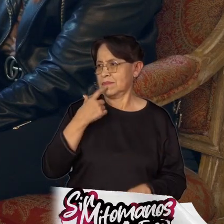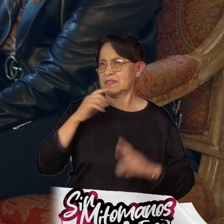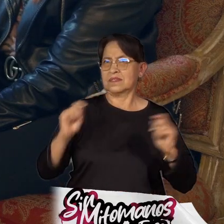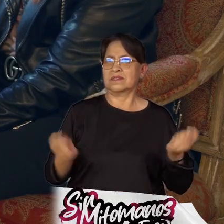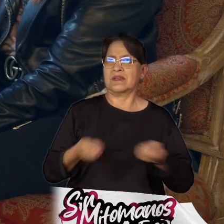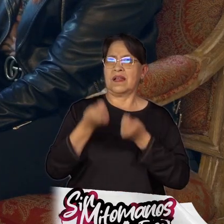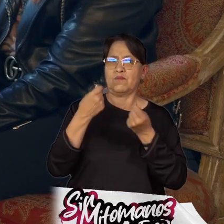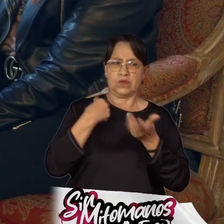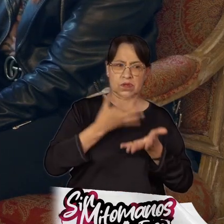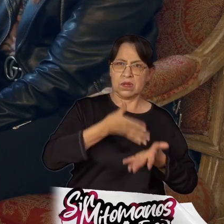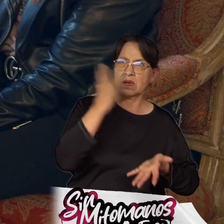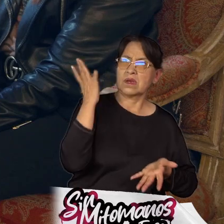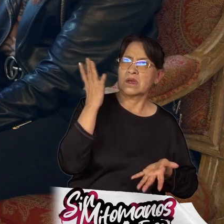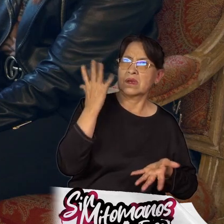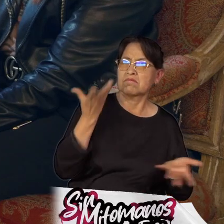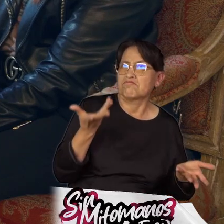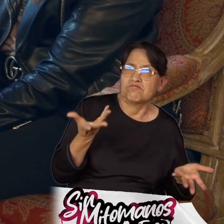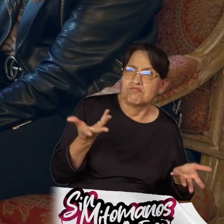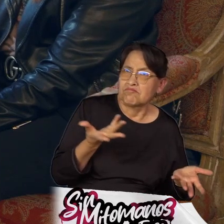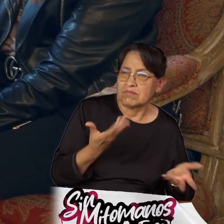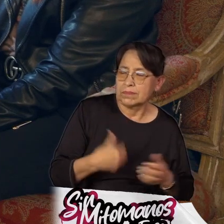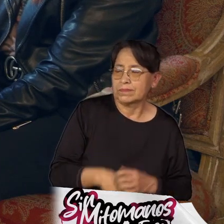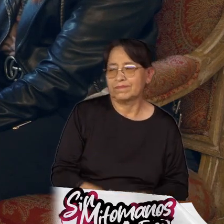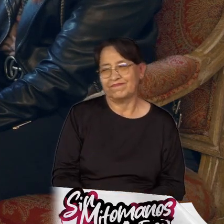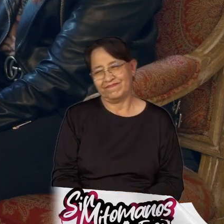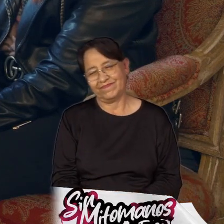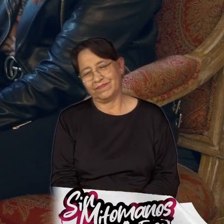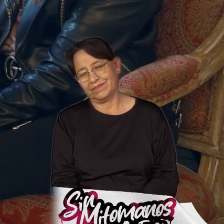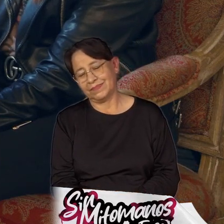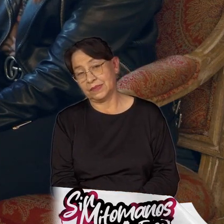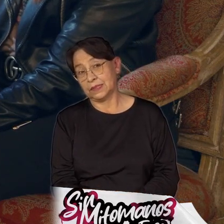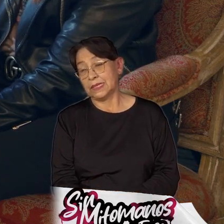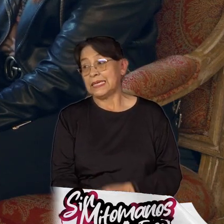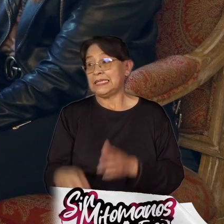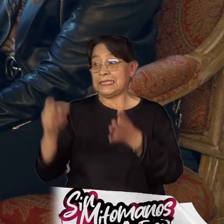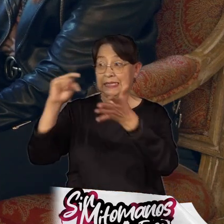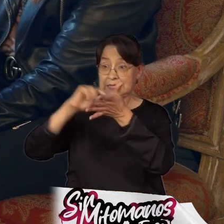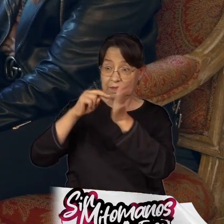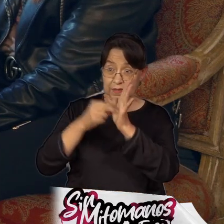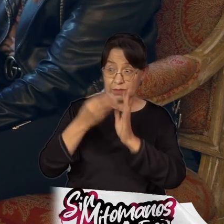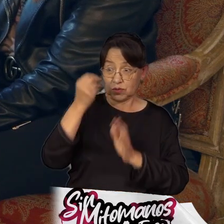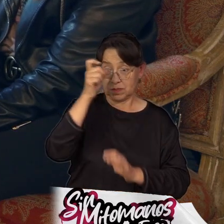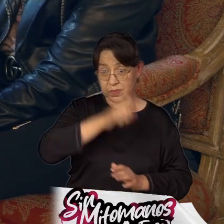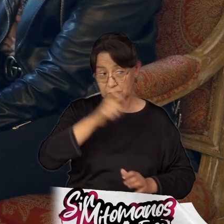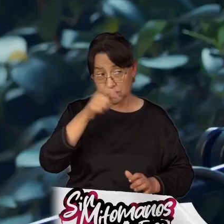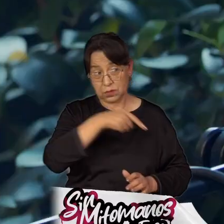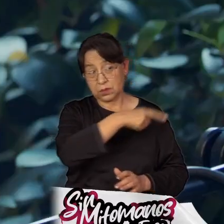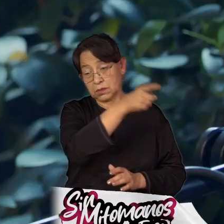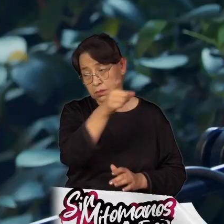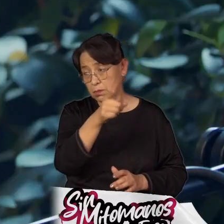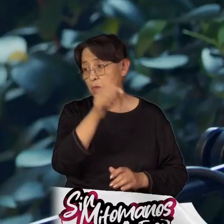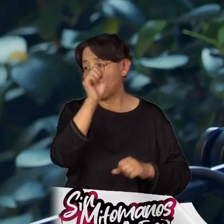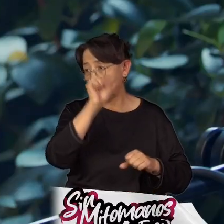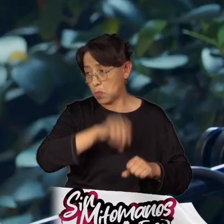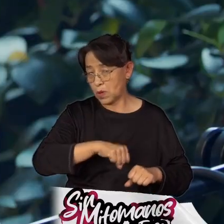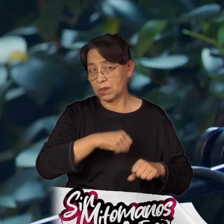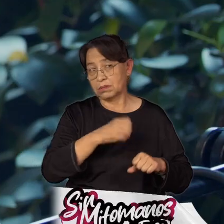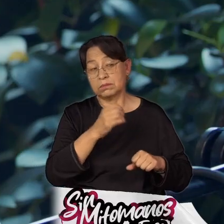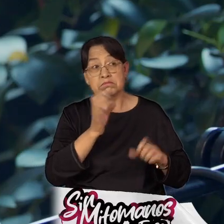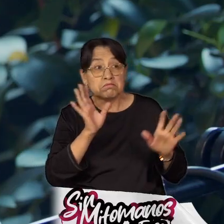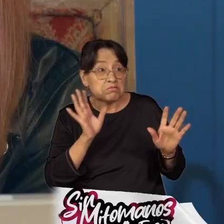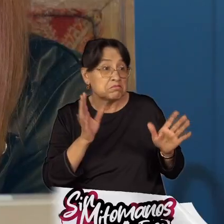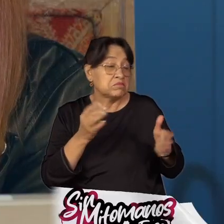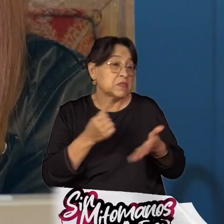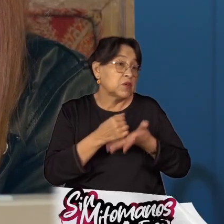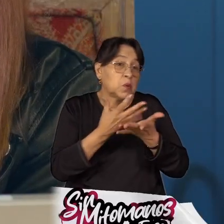va a poder ser salvo teniendo tantas riquezas? Porque quiere decir que muchos son los que tienen posibilidades. Es que yo creo que